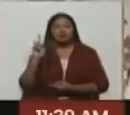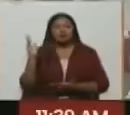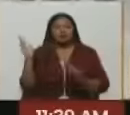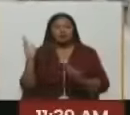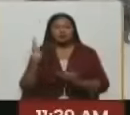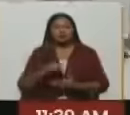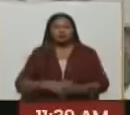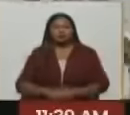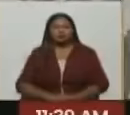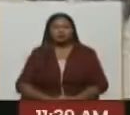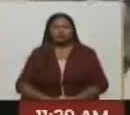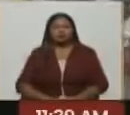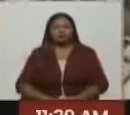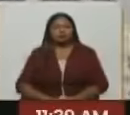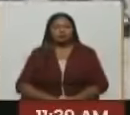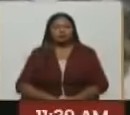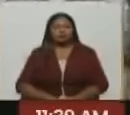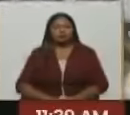Venezuela.